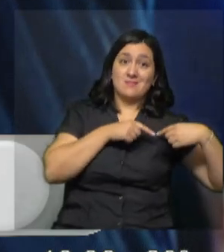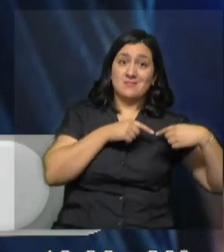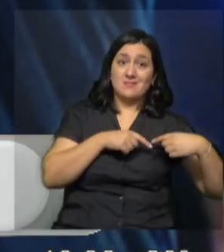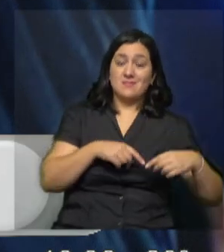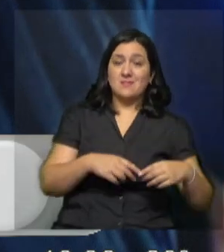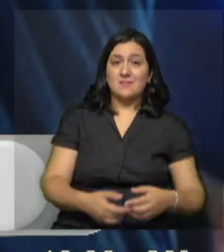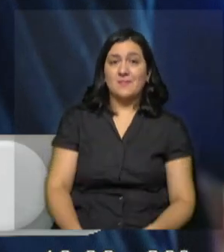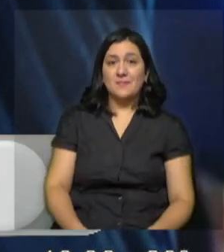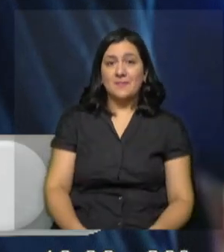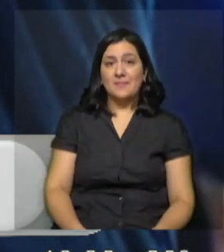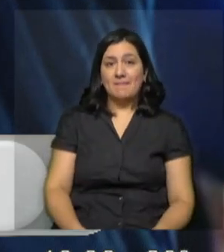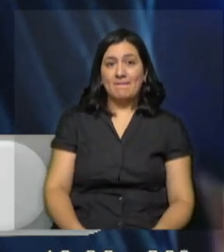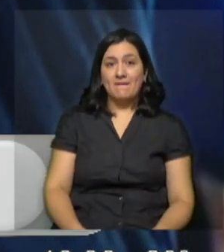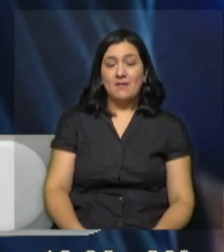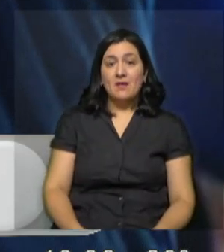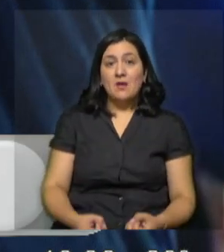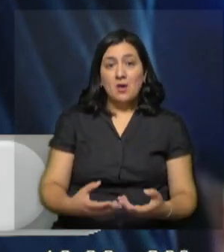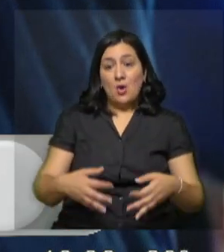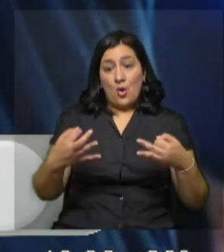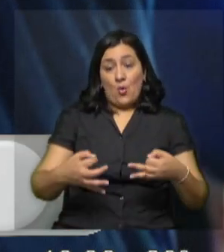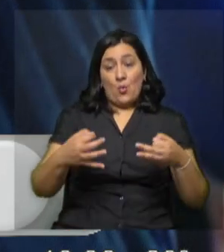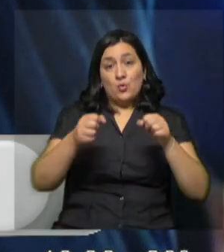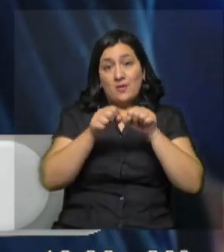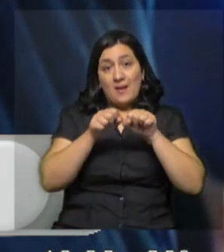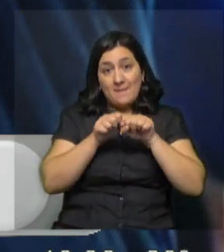a qué aparecía. Y bueno, en el medio de la pandemia, que